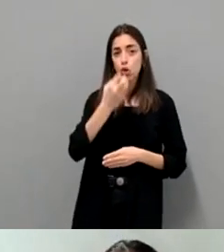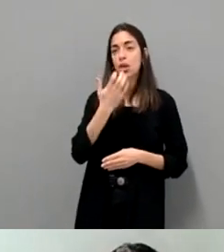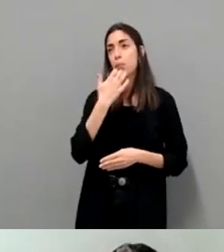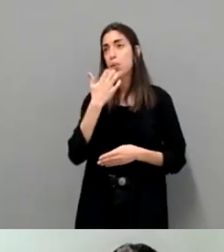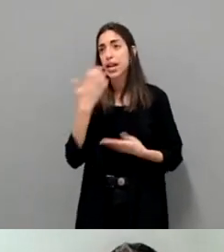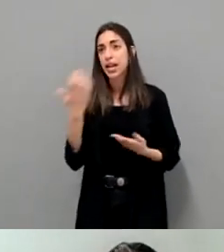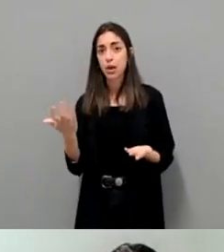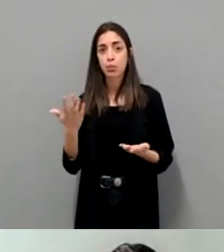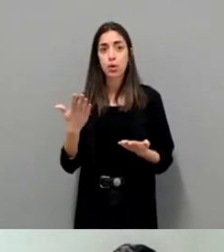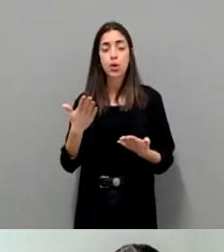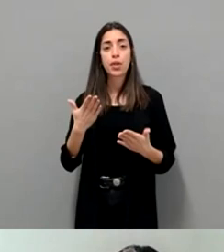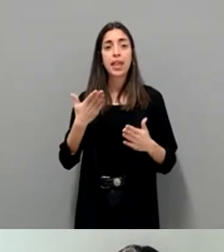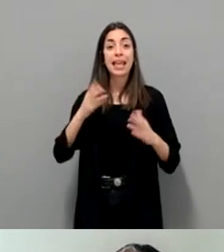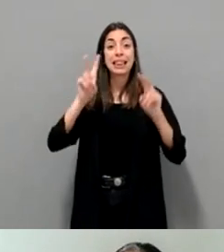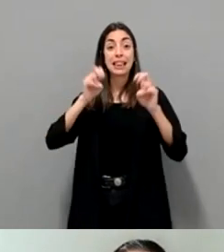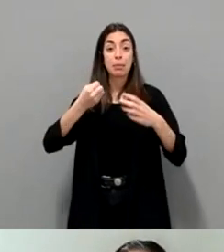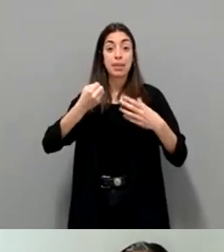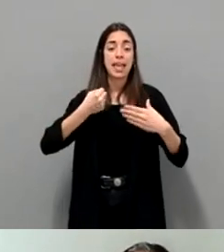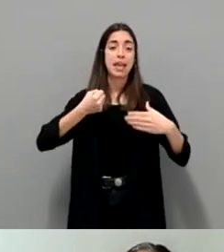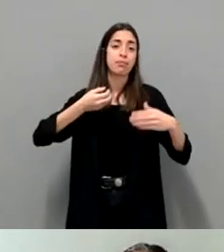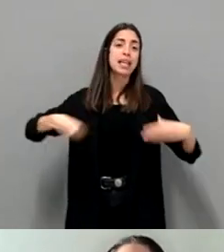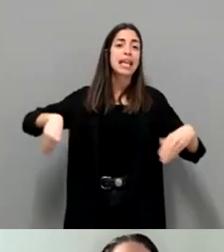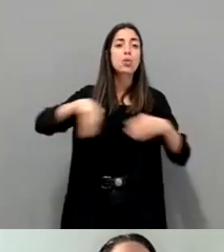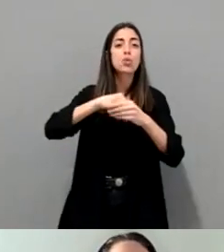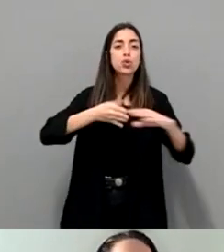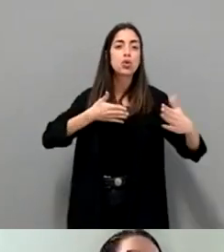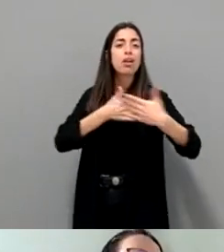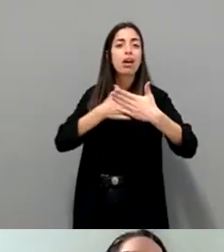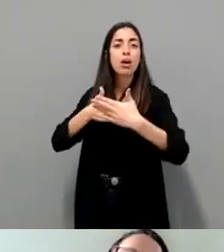principales barreras a vuestra inclusión? Silvia.